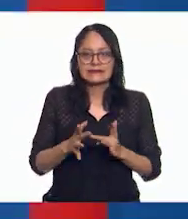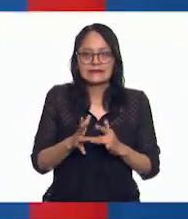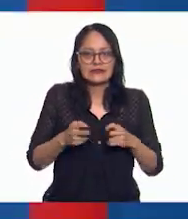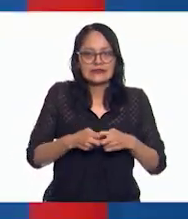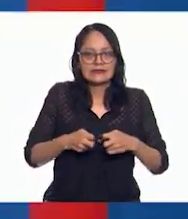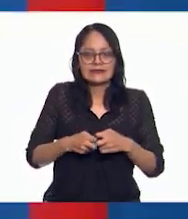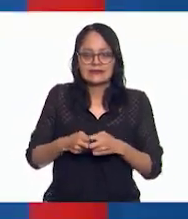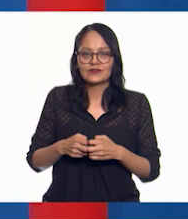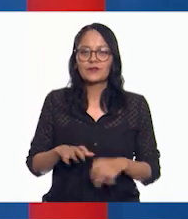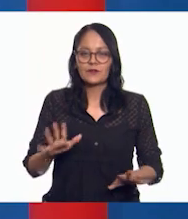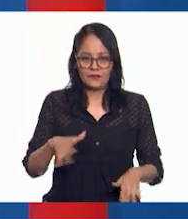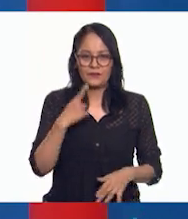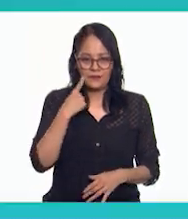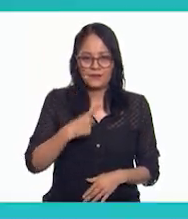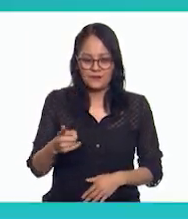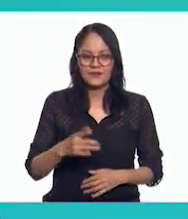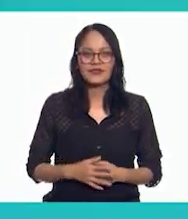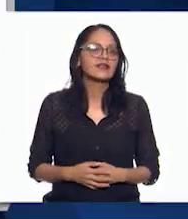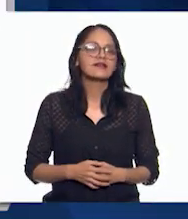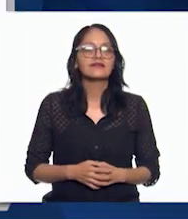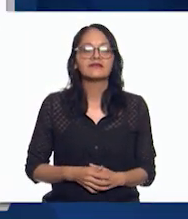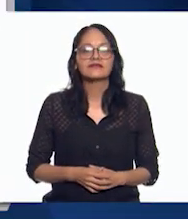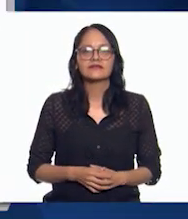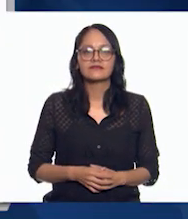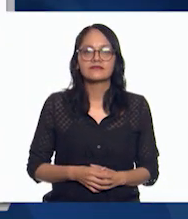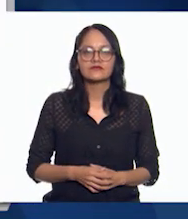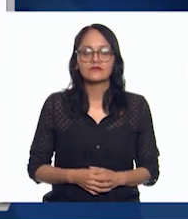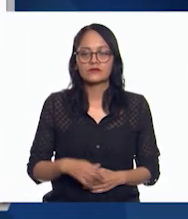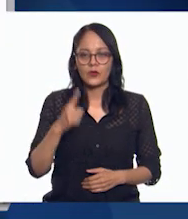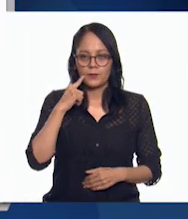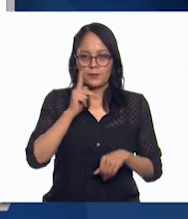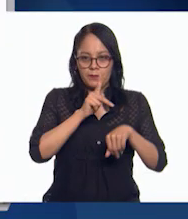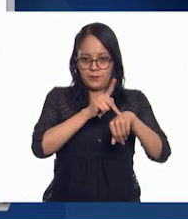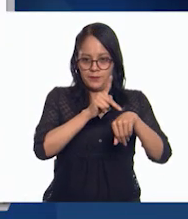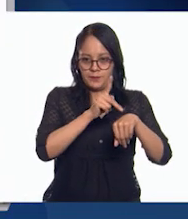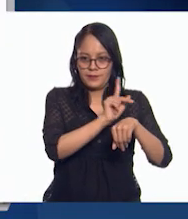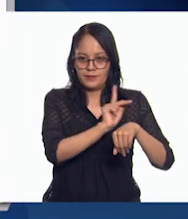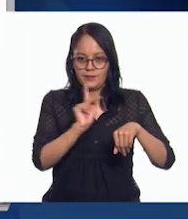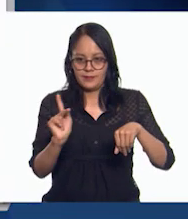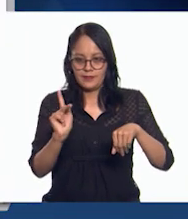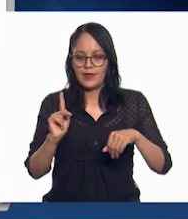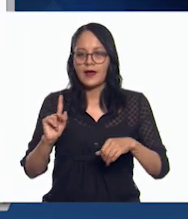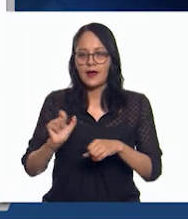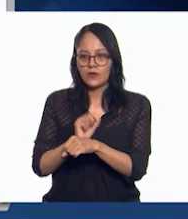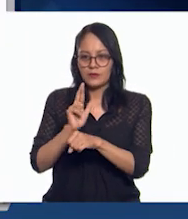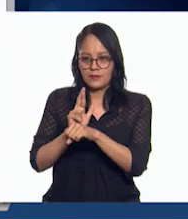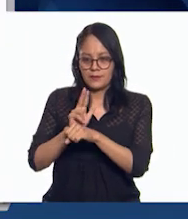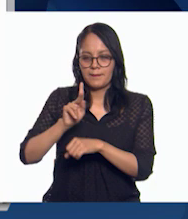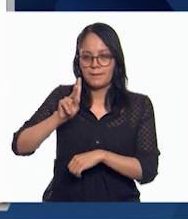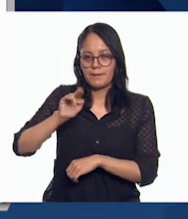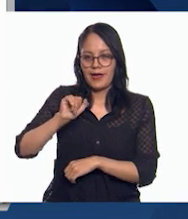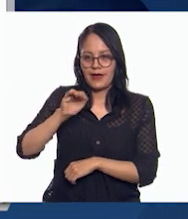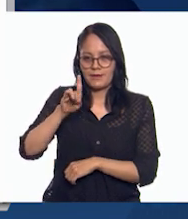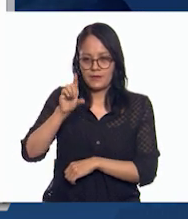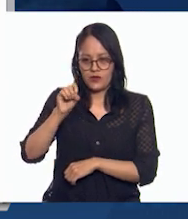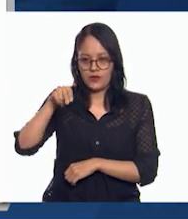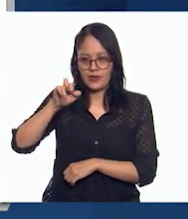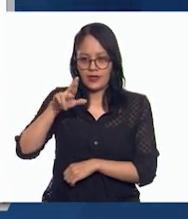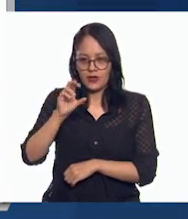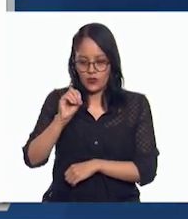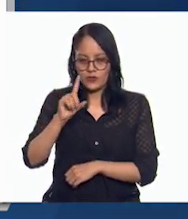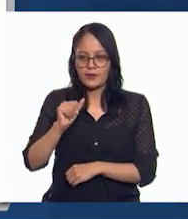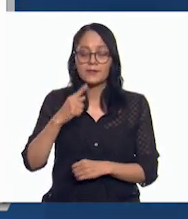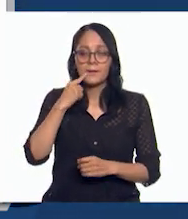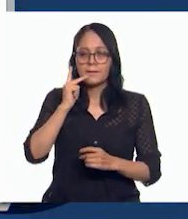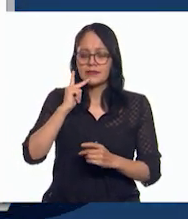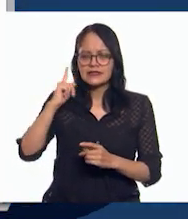pero ahí va. Pongan atención. Como una roca, para Pablo Neruda. Te forman las palabras que salen